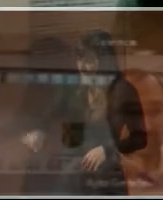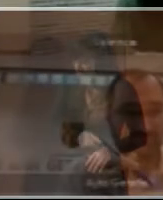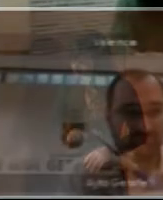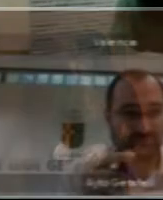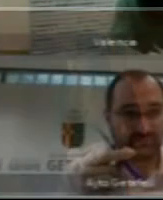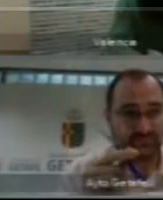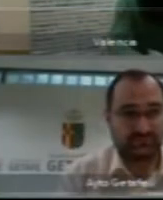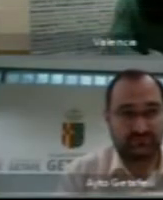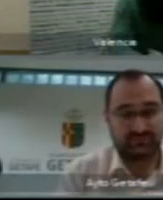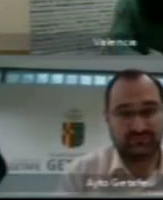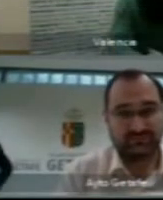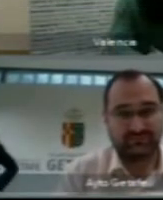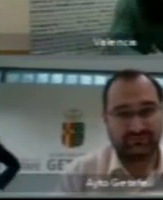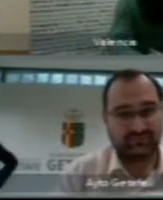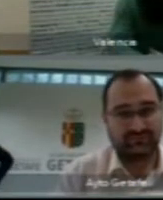¿Nos saludan?